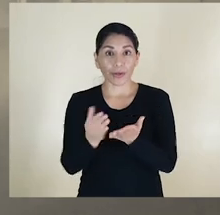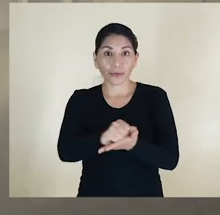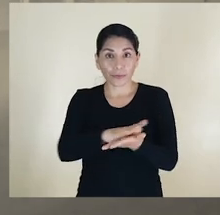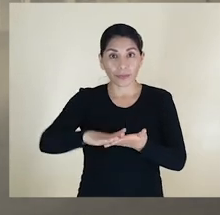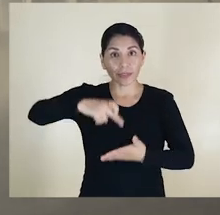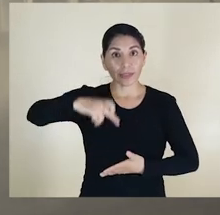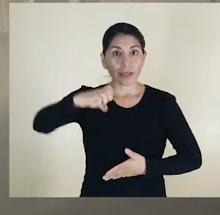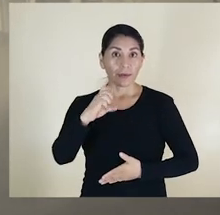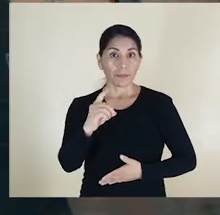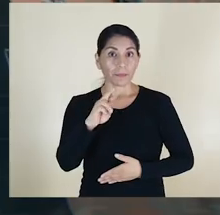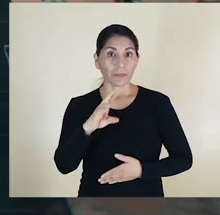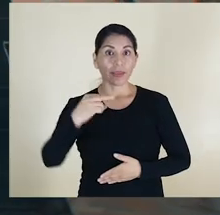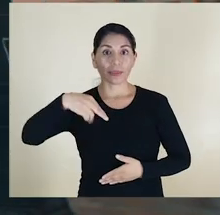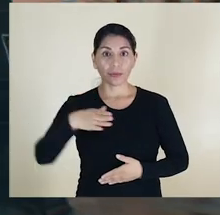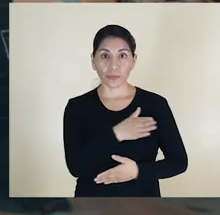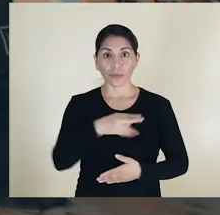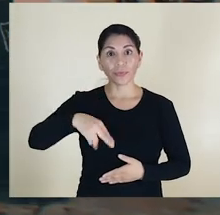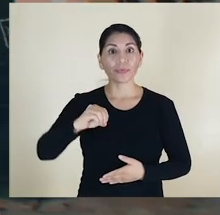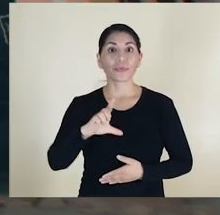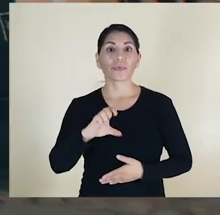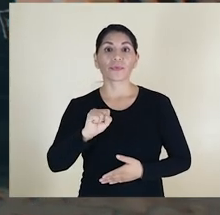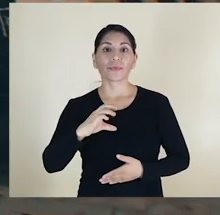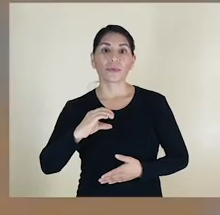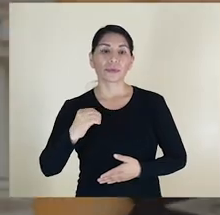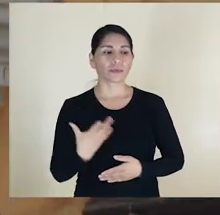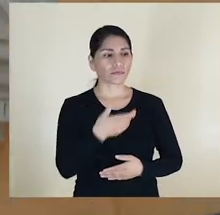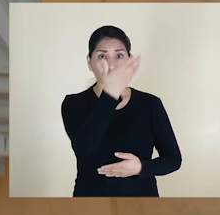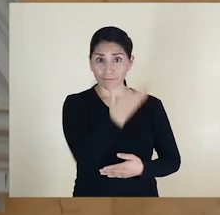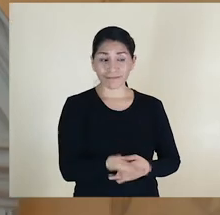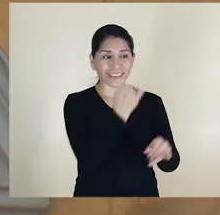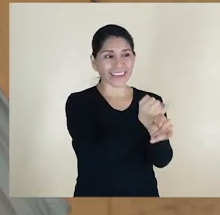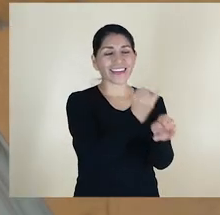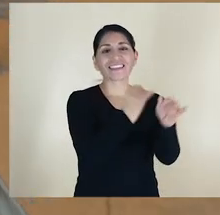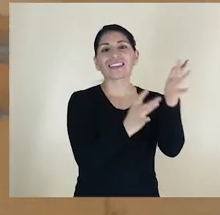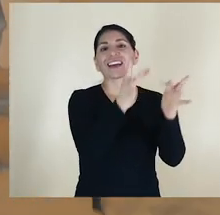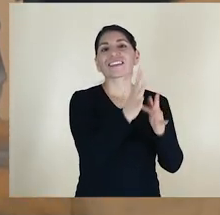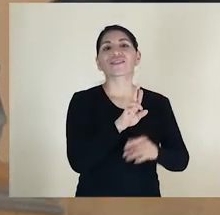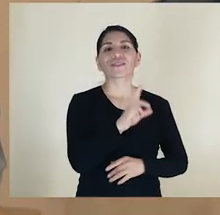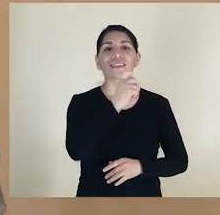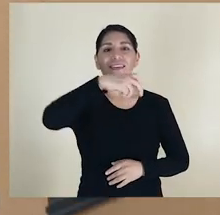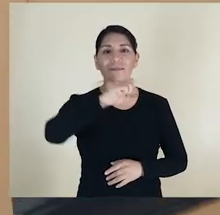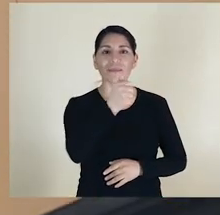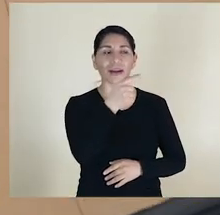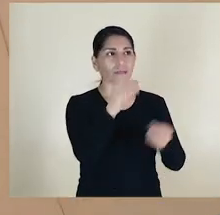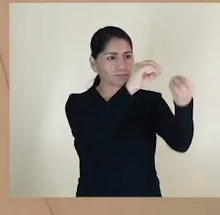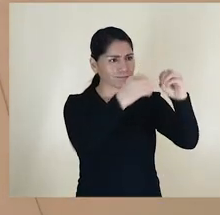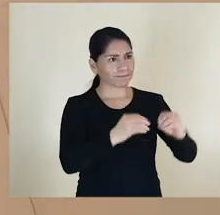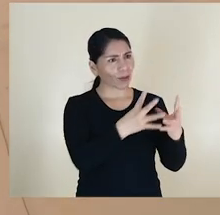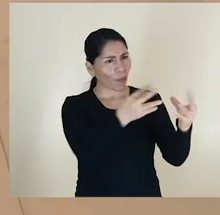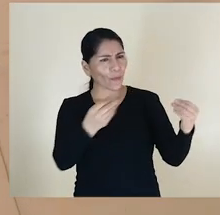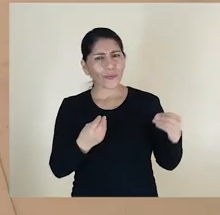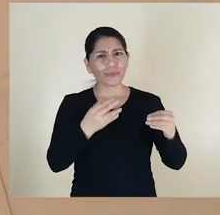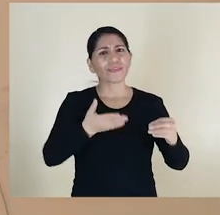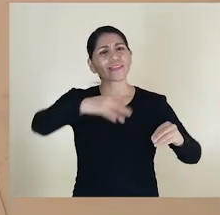Colegio de San Pedro, Nolasco. Esta capilla de Jesús Reparador, con bastantes modificaciones, es prácticamente lo único que